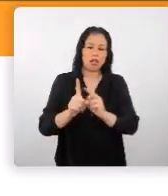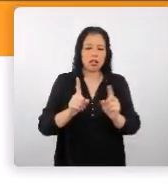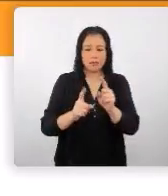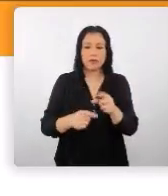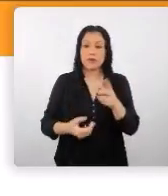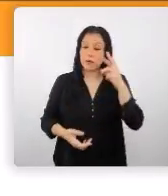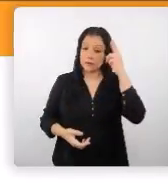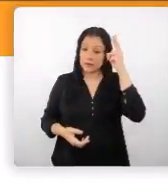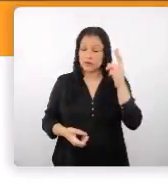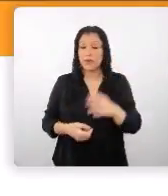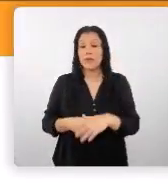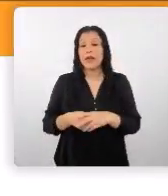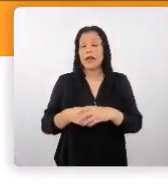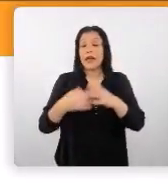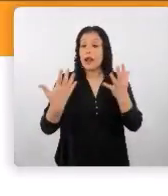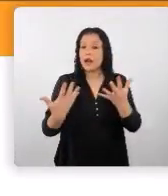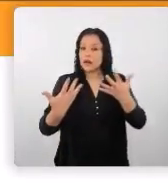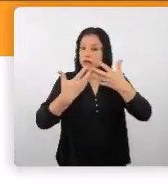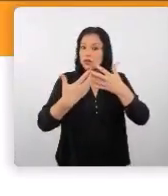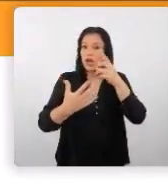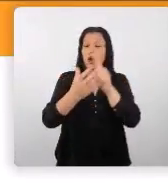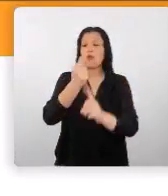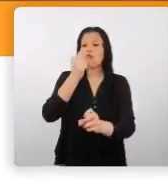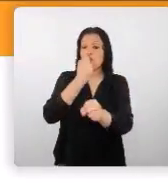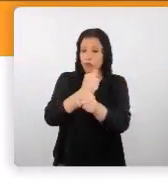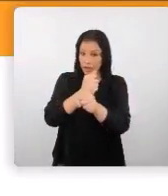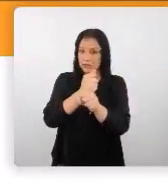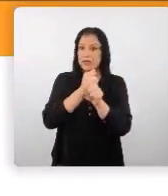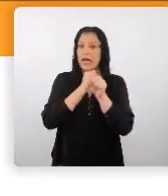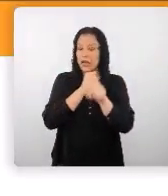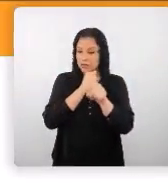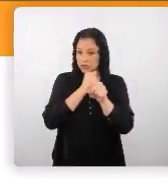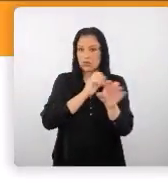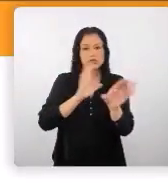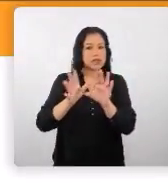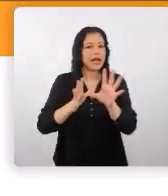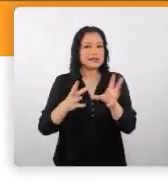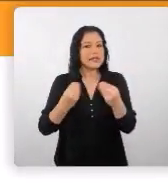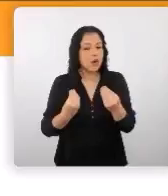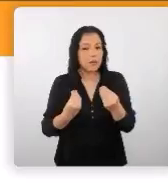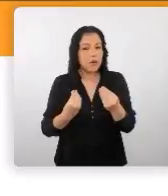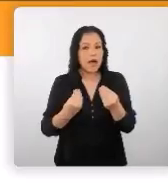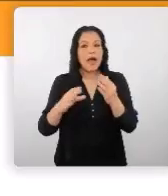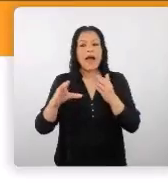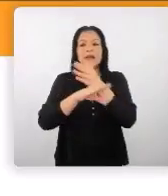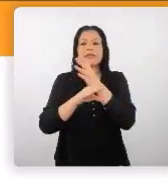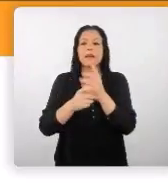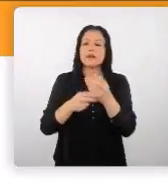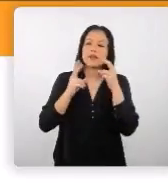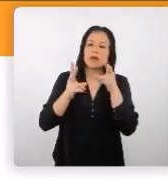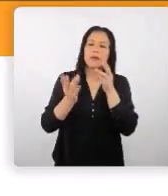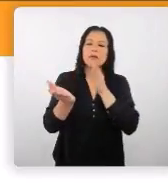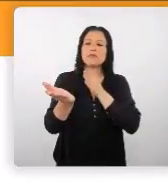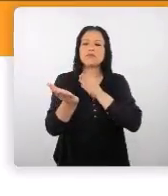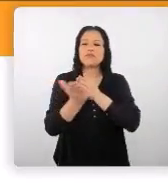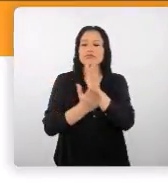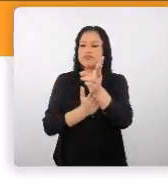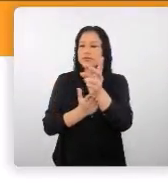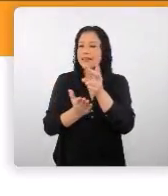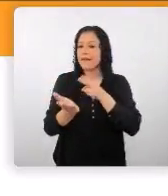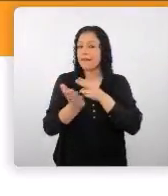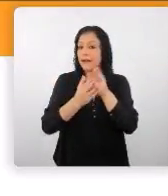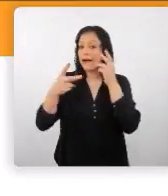los alemanes las relaciones confiables de hecho se construyen a través de la transparencia y la honestidad